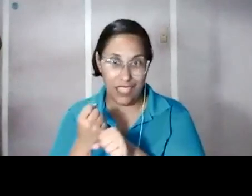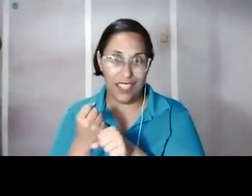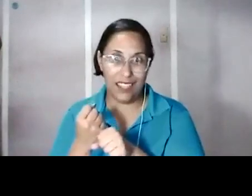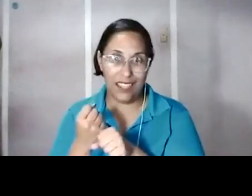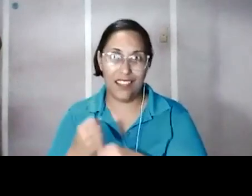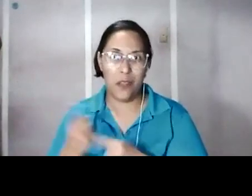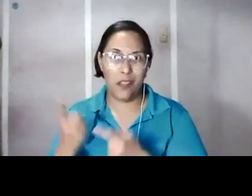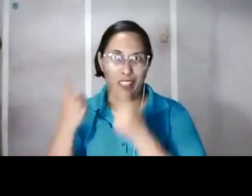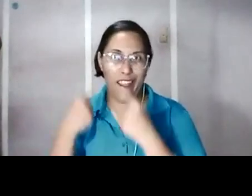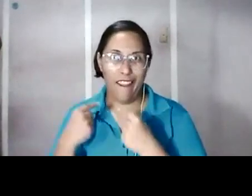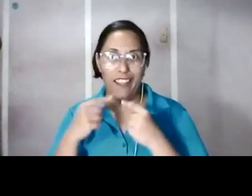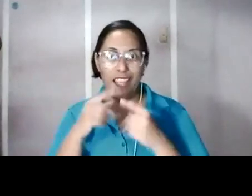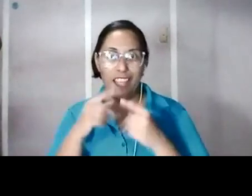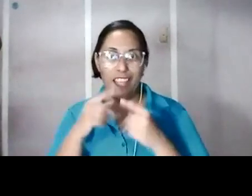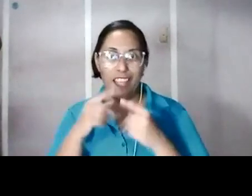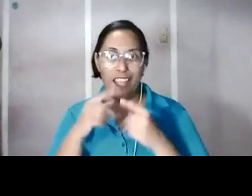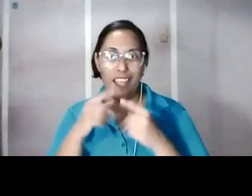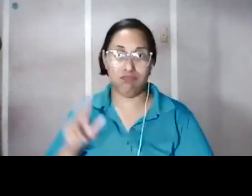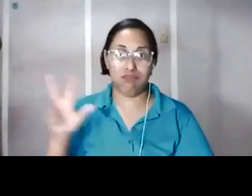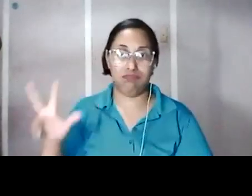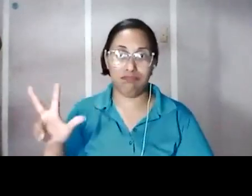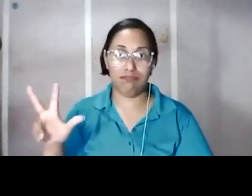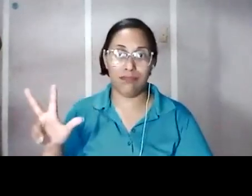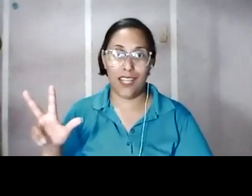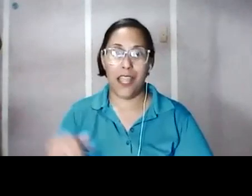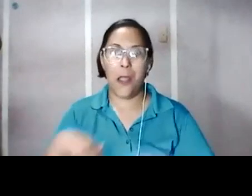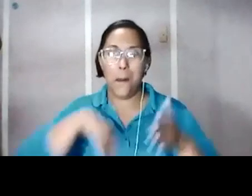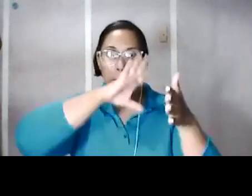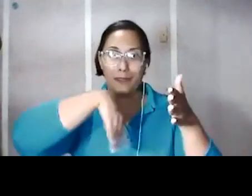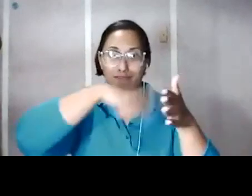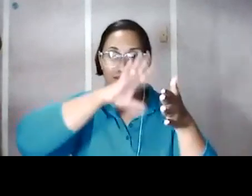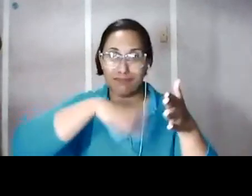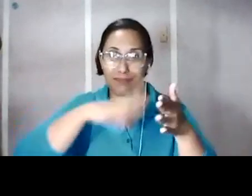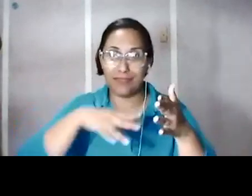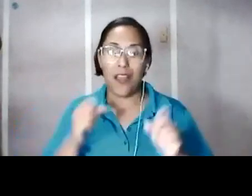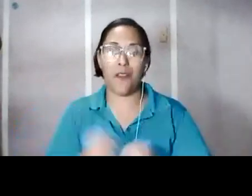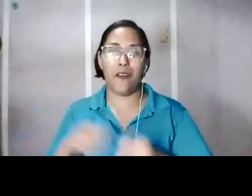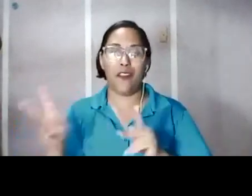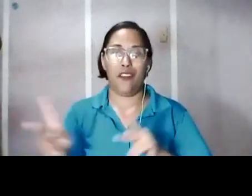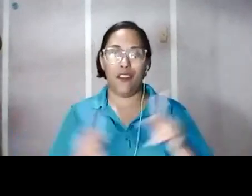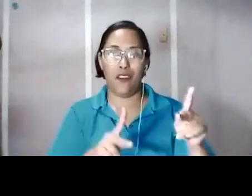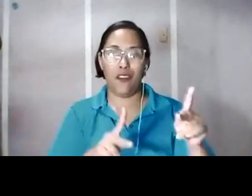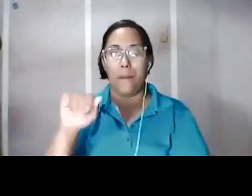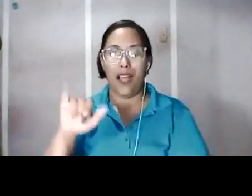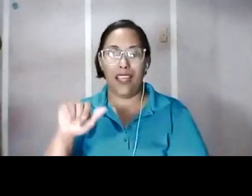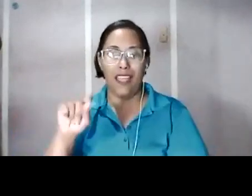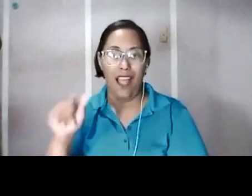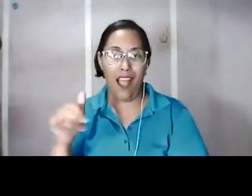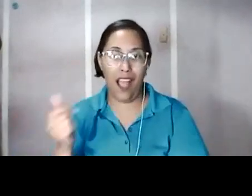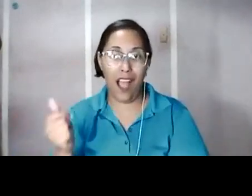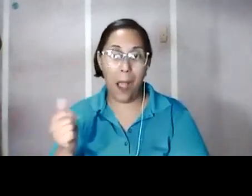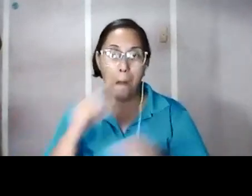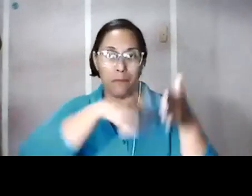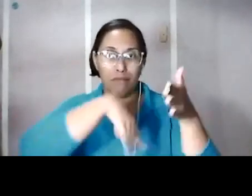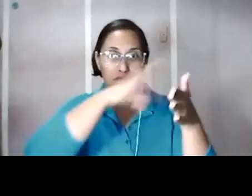que pintaron el cuartel de Vallajá con las banderas, ¿se acuerdan? Y era pintura de aceite.